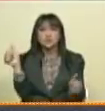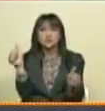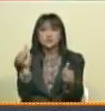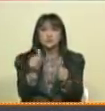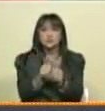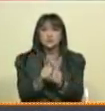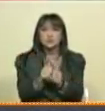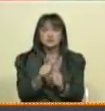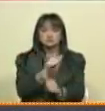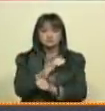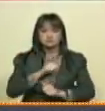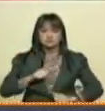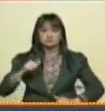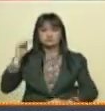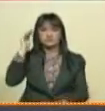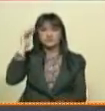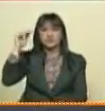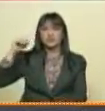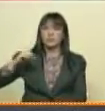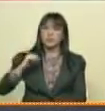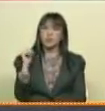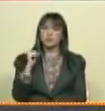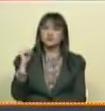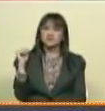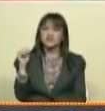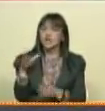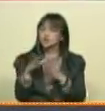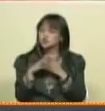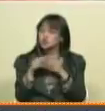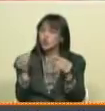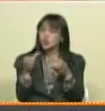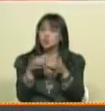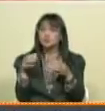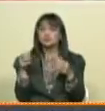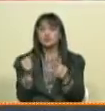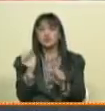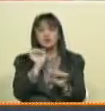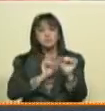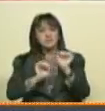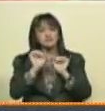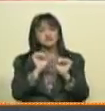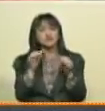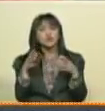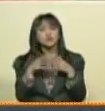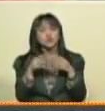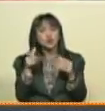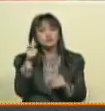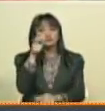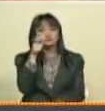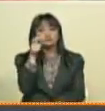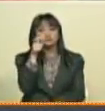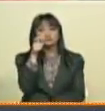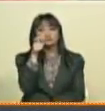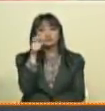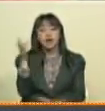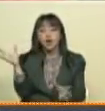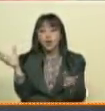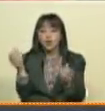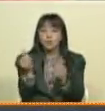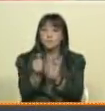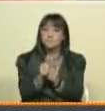parte de la Fuerza Armada, de los organismos de seguridad, de prevención y seguridad ciudadana, para que también